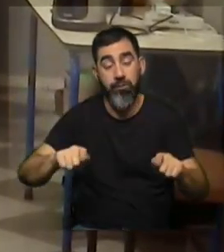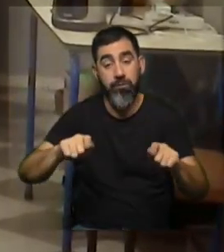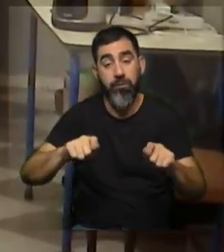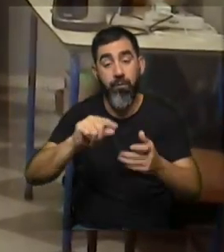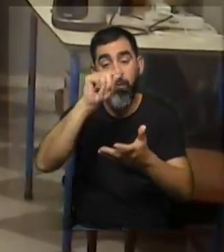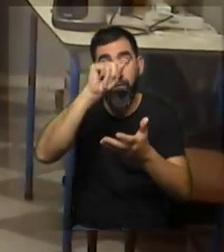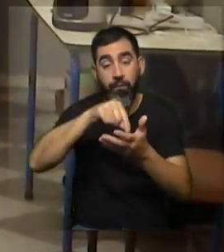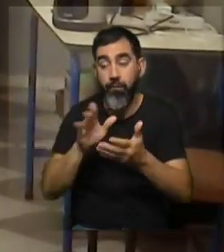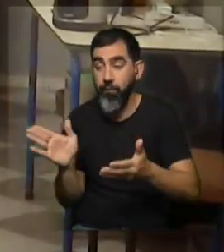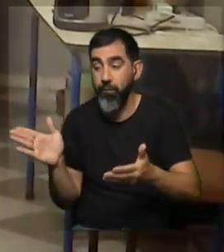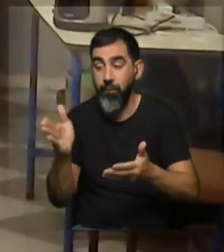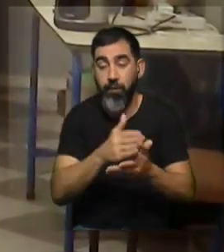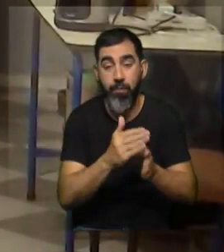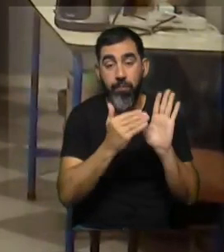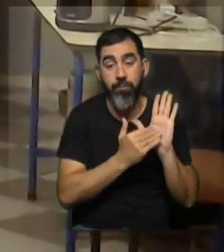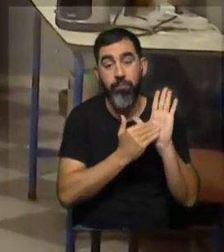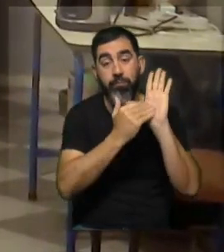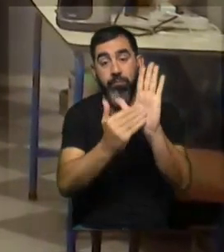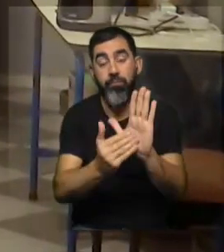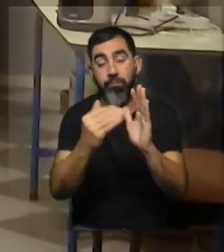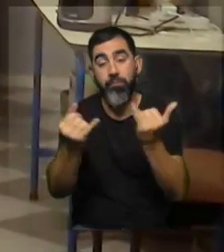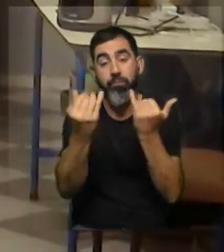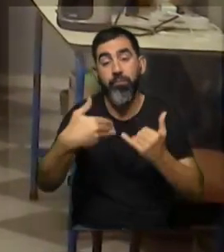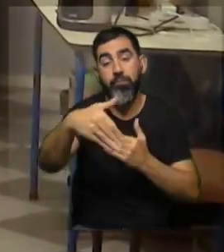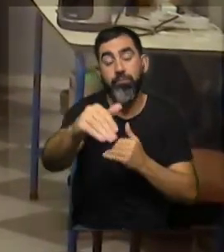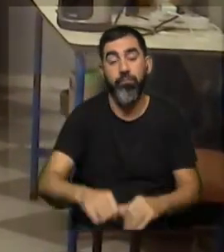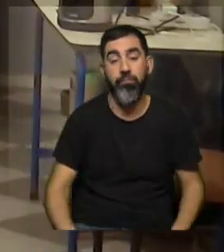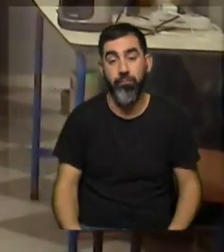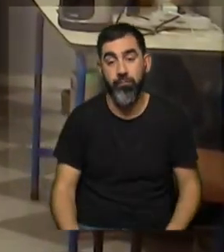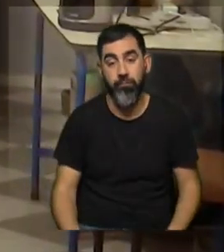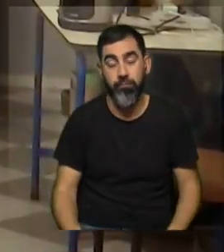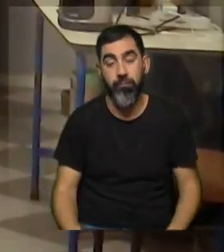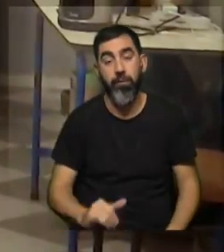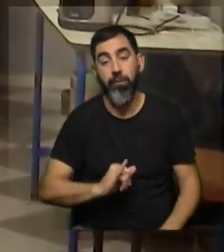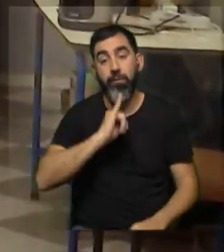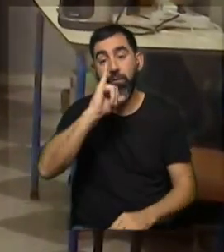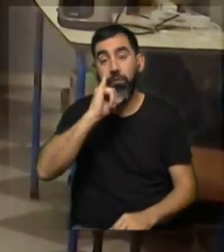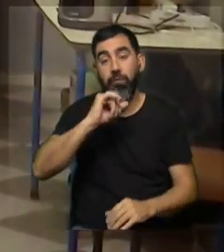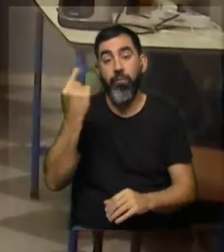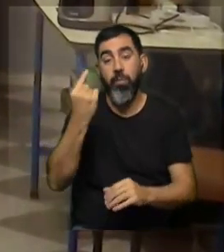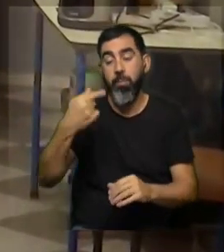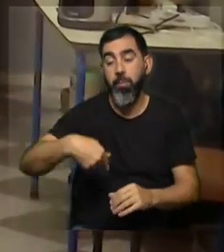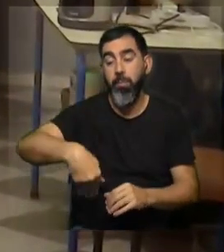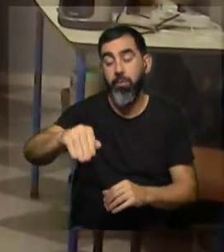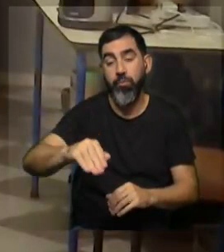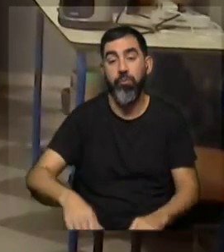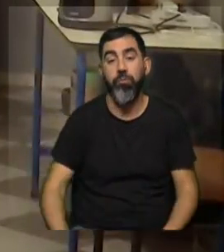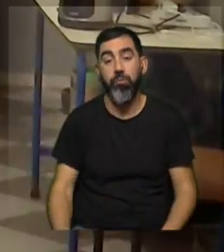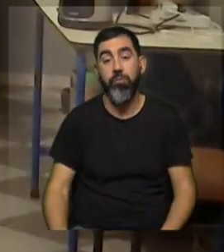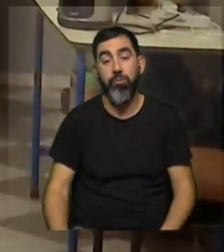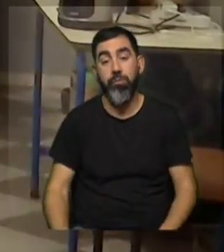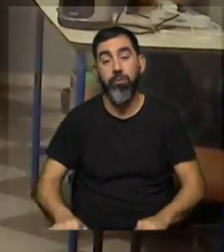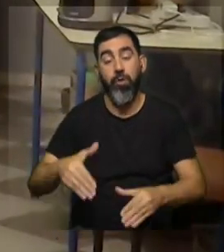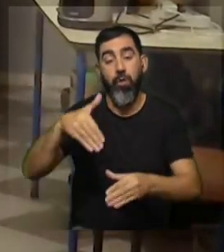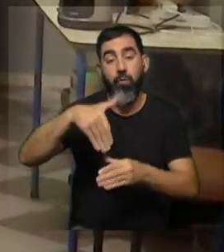juntará firmas y que presentará en los próximos días de esto vamos a estar informando en unos minutos se dio la votación